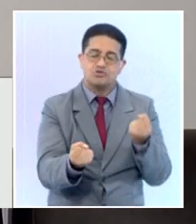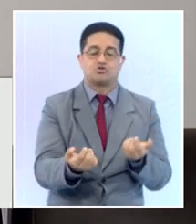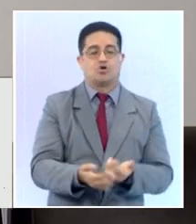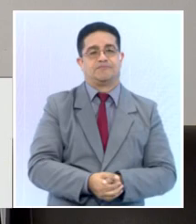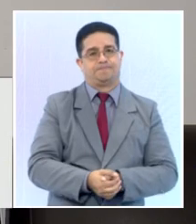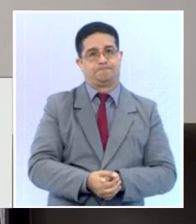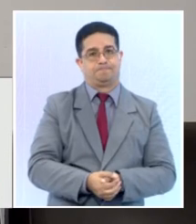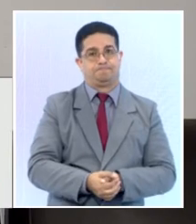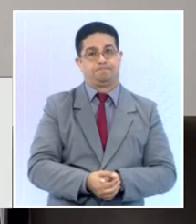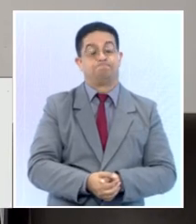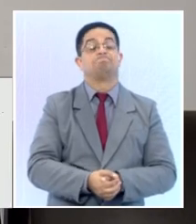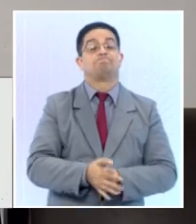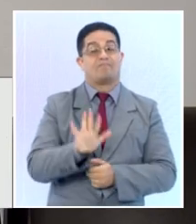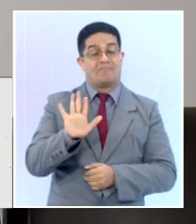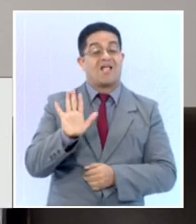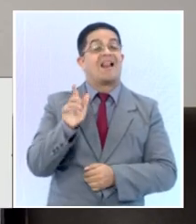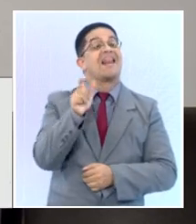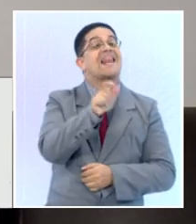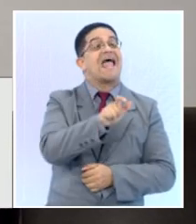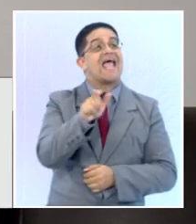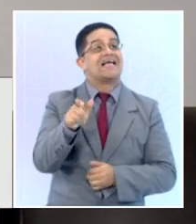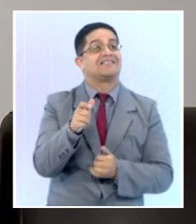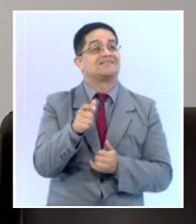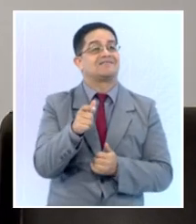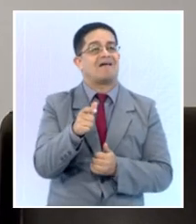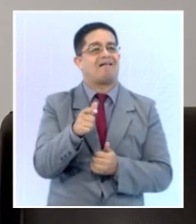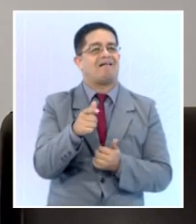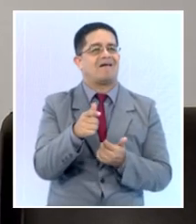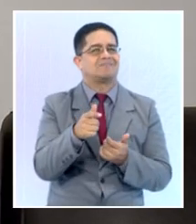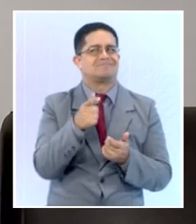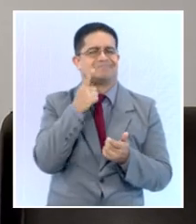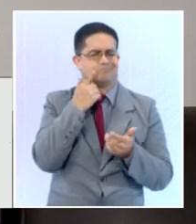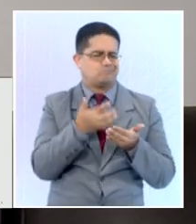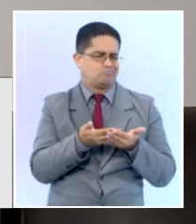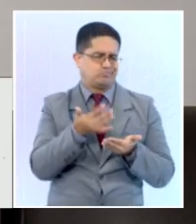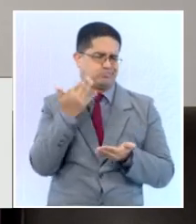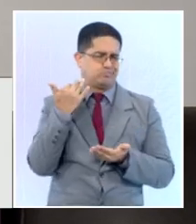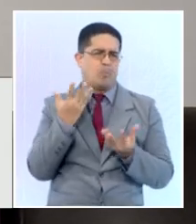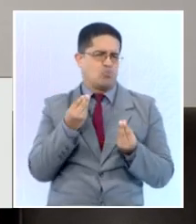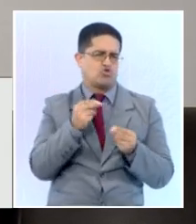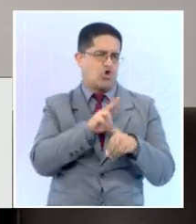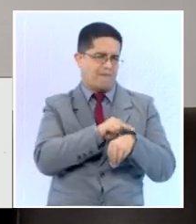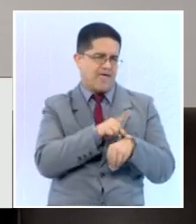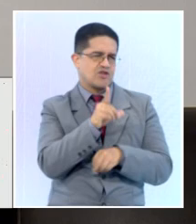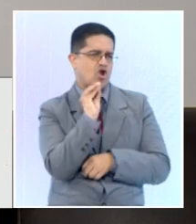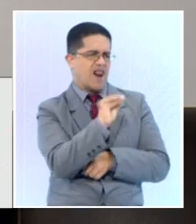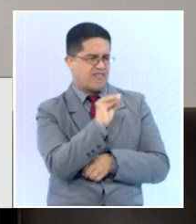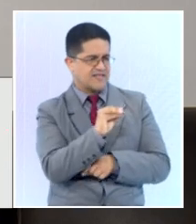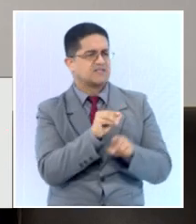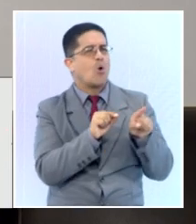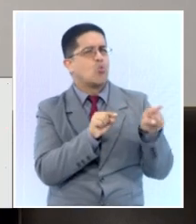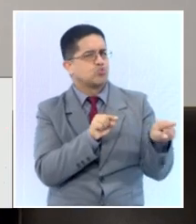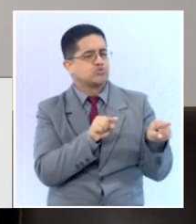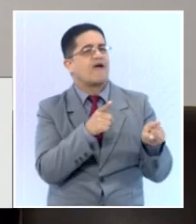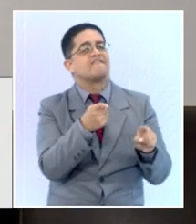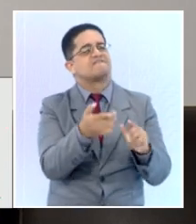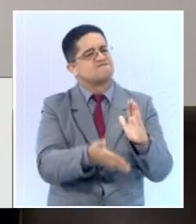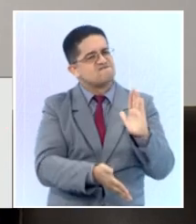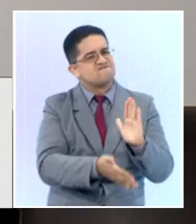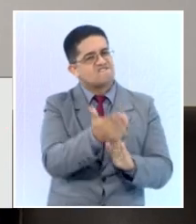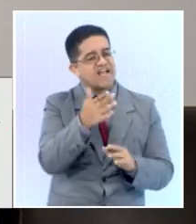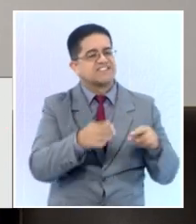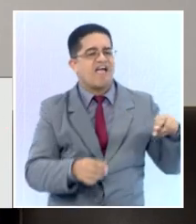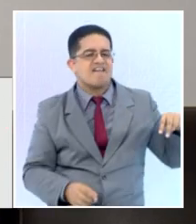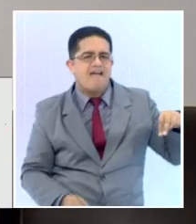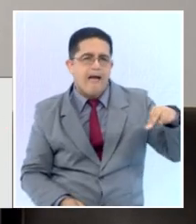eh Hay una tendencia en los colegas a lo largo de los años a decirle a los pacientes señor señora Vaya y